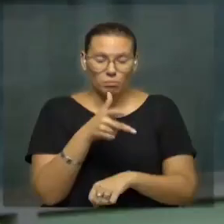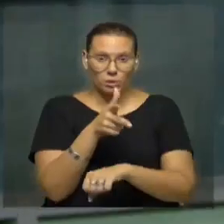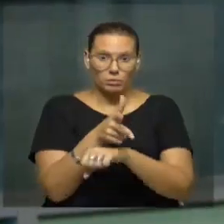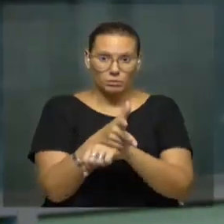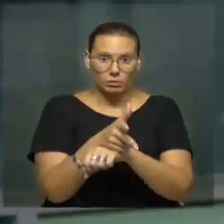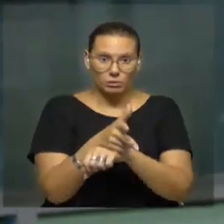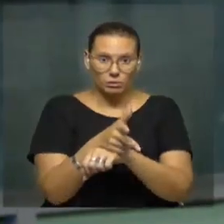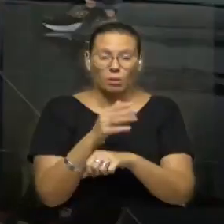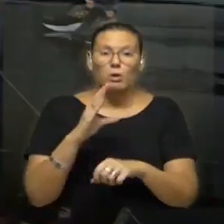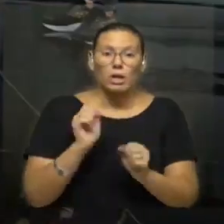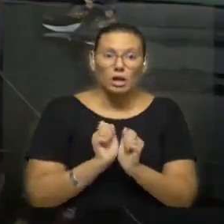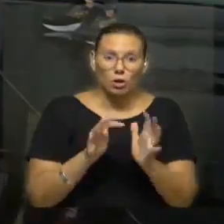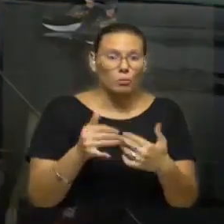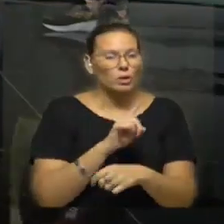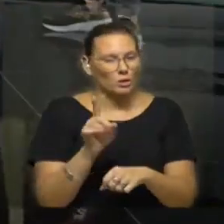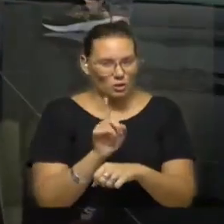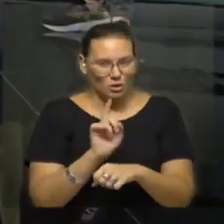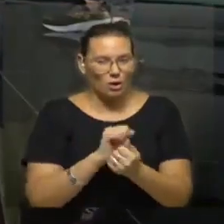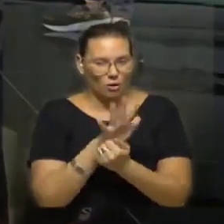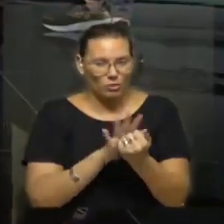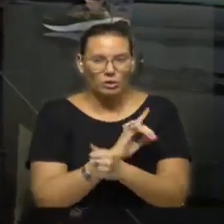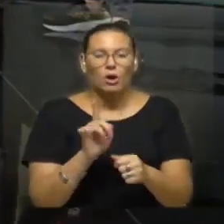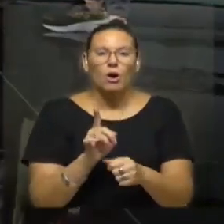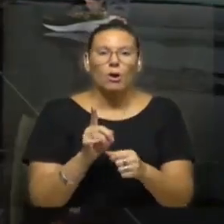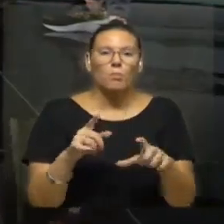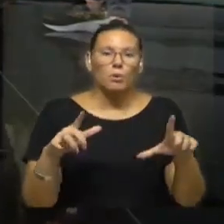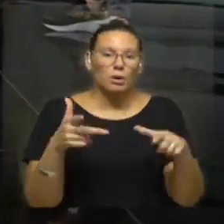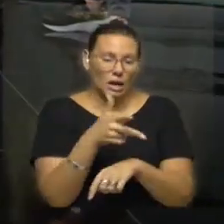¿Por el COVID? No, por cámaras. No, sí, esta canción,